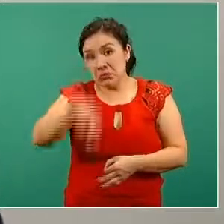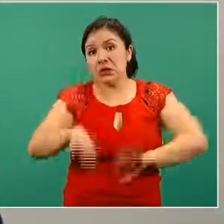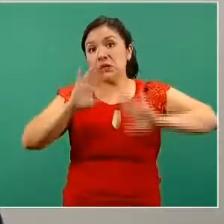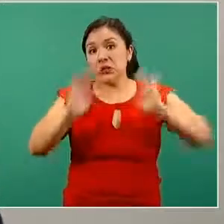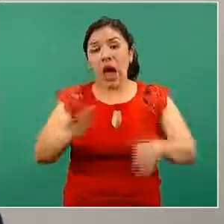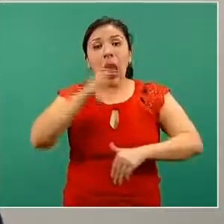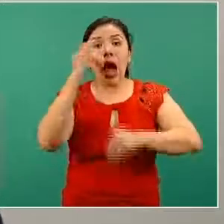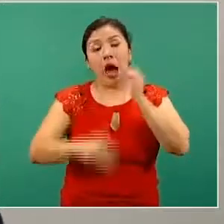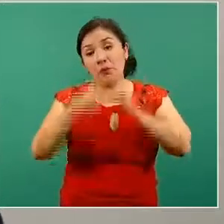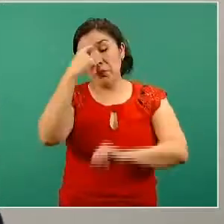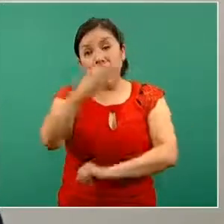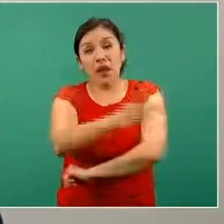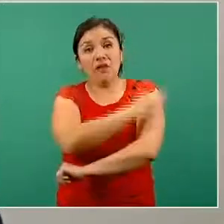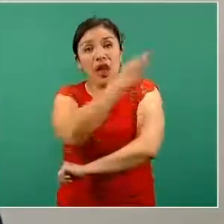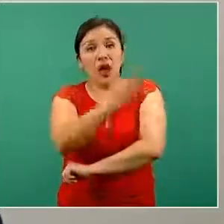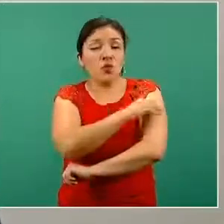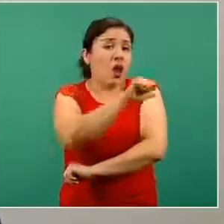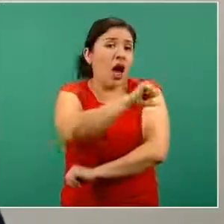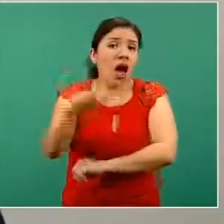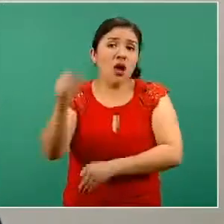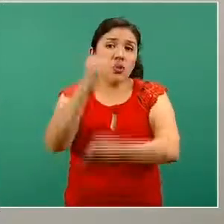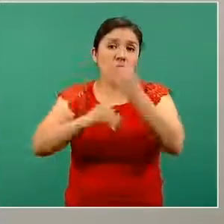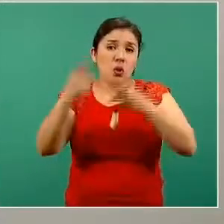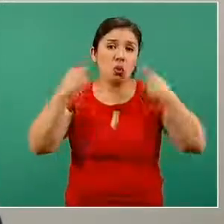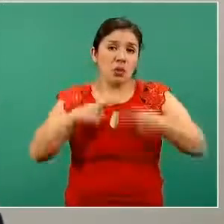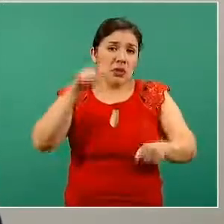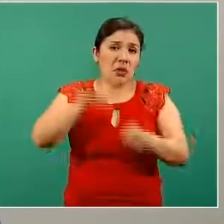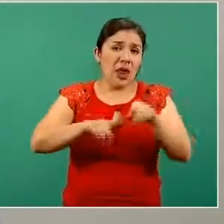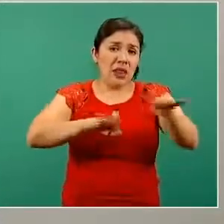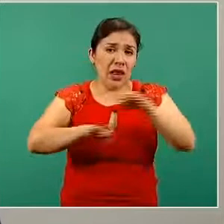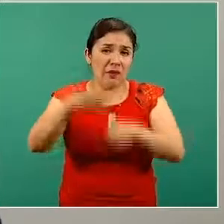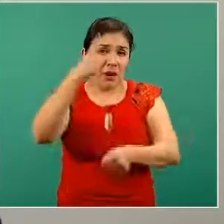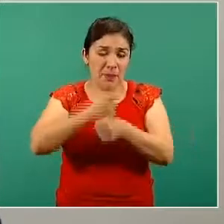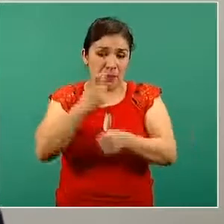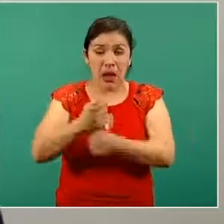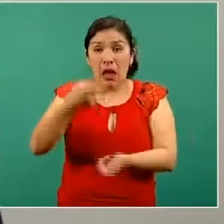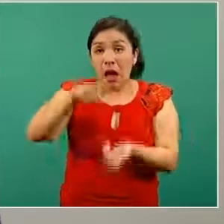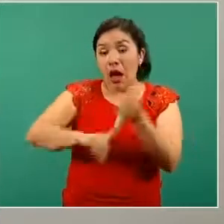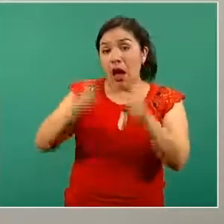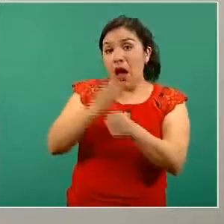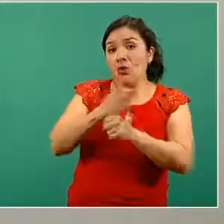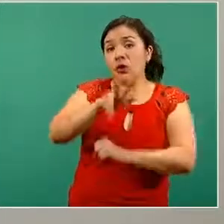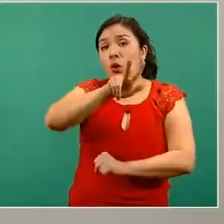terminó de vacunar a su personal de primera línea. Son